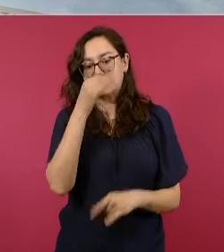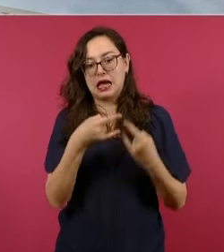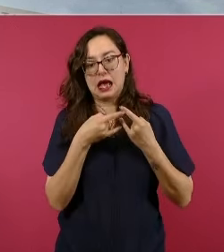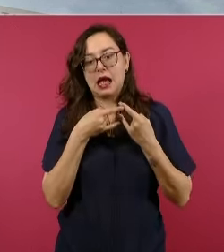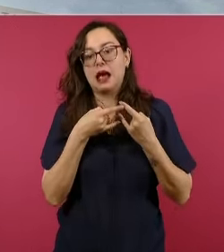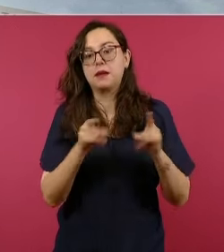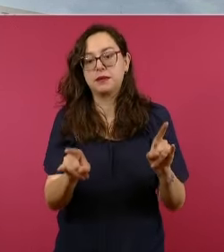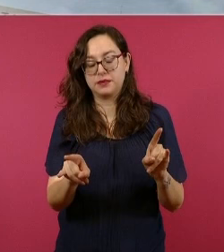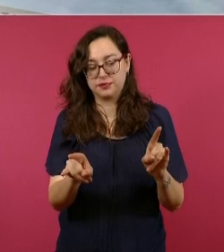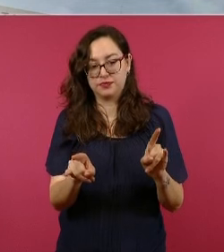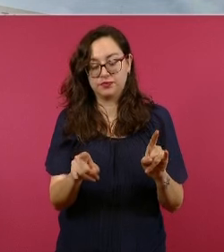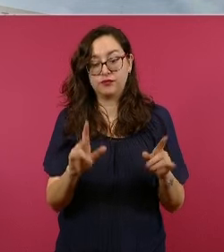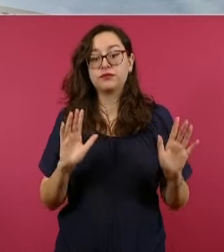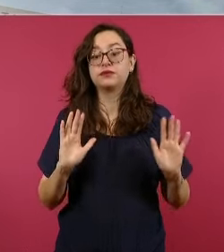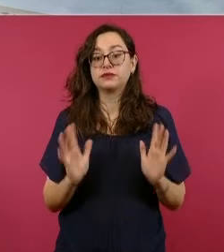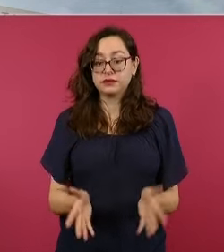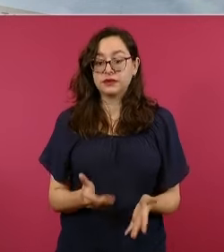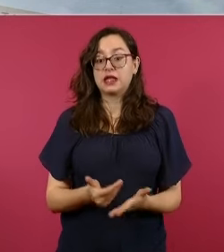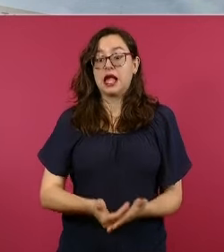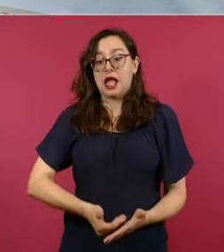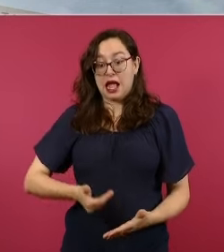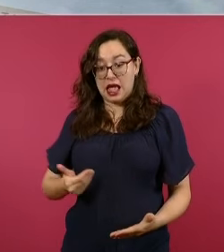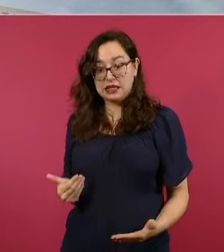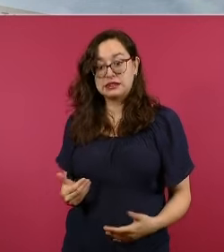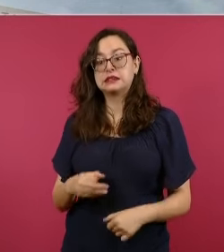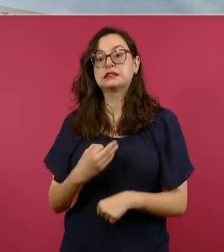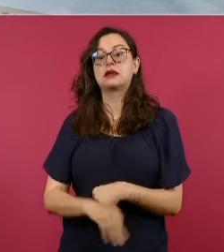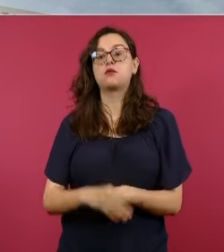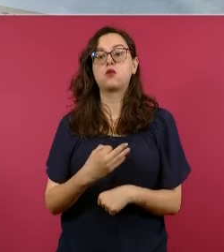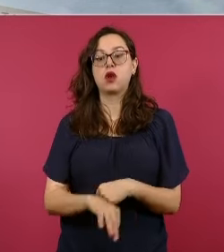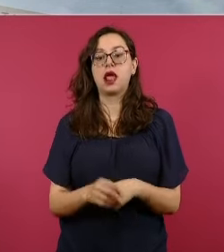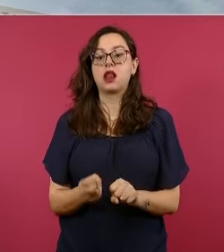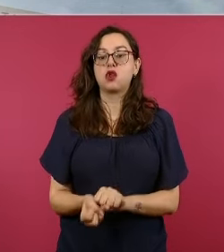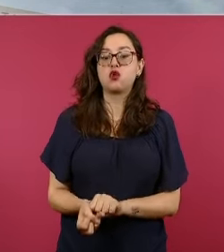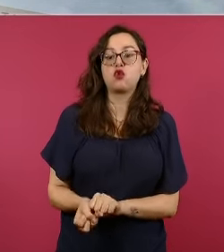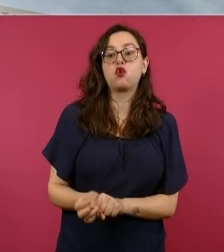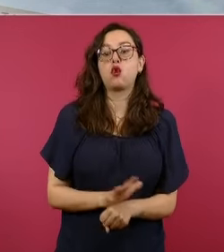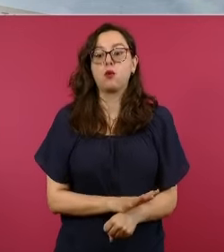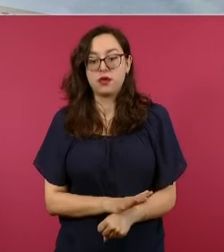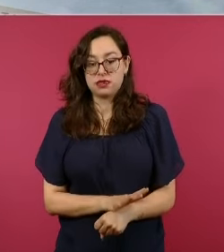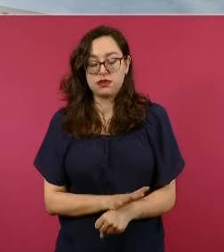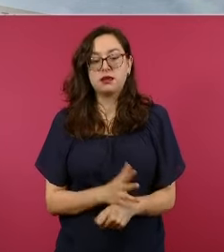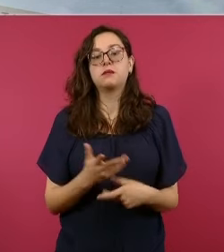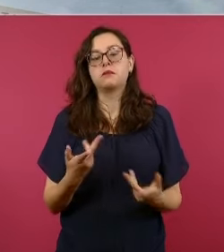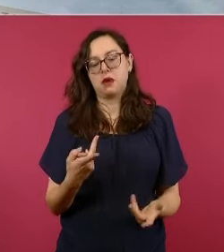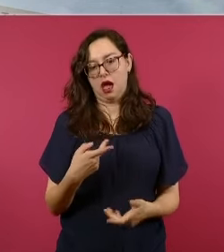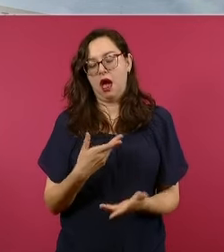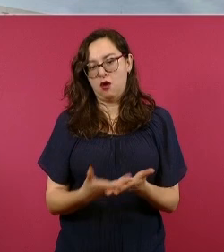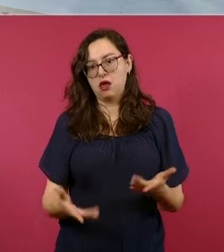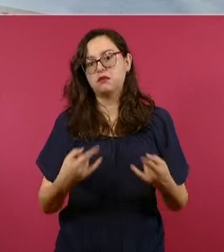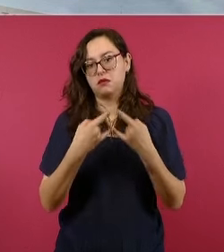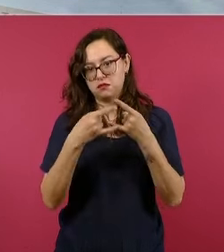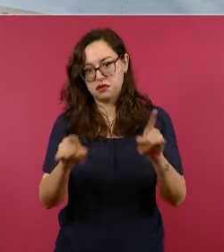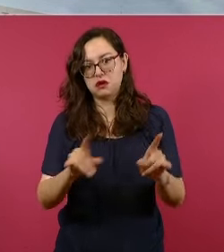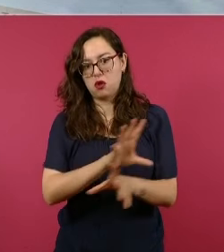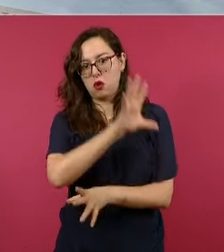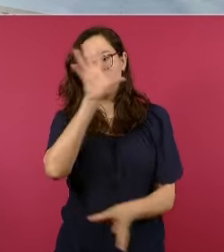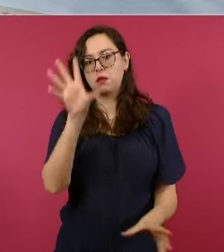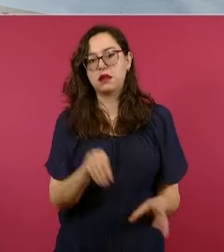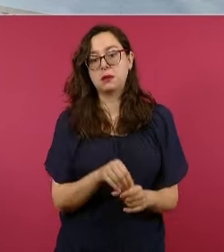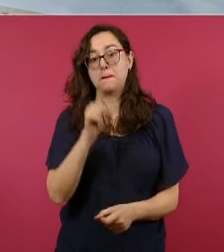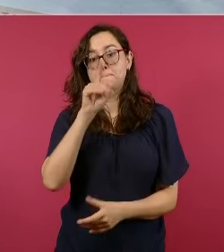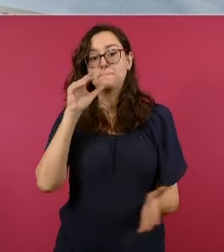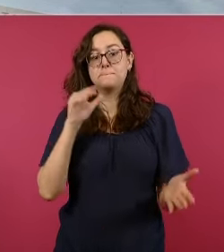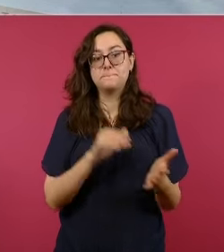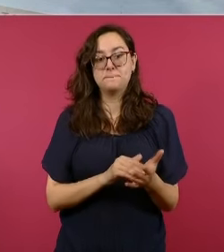una operación para la atención de la pandemia por covid eh 19 ha sido una inversión de 1504 millones de